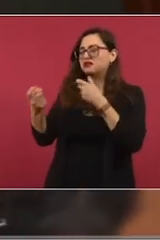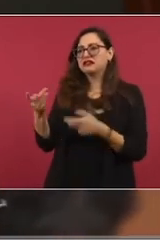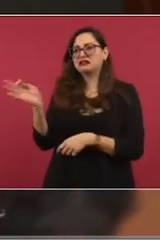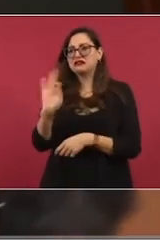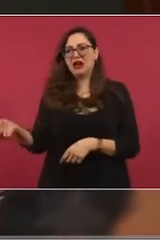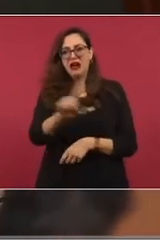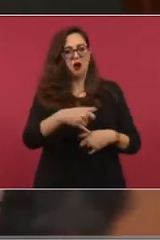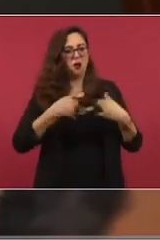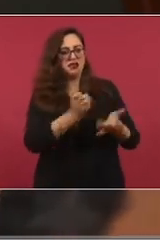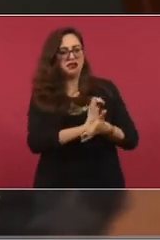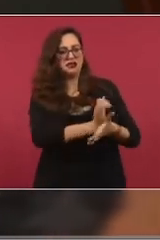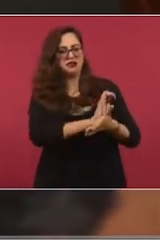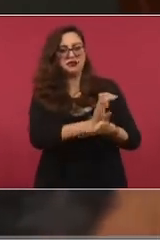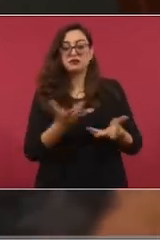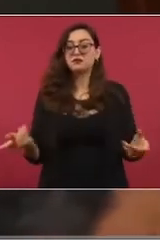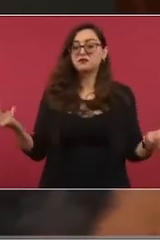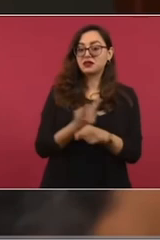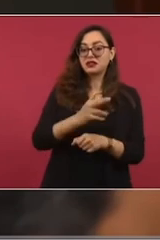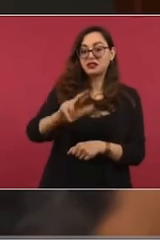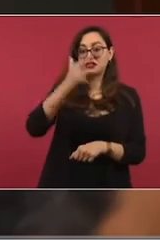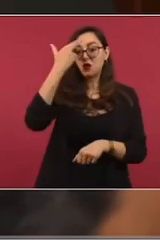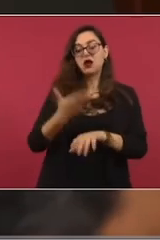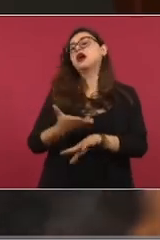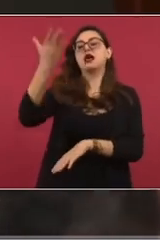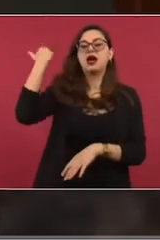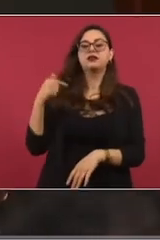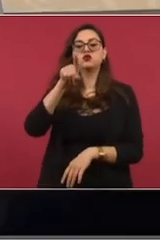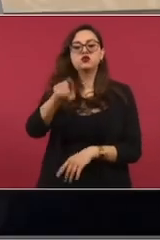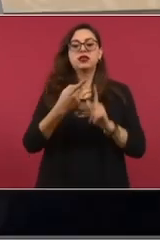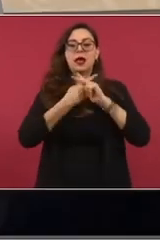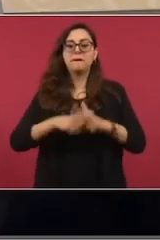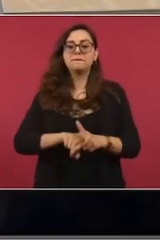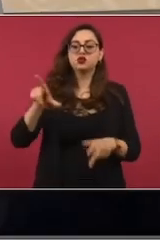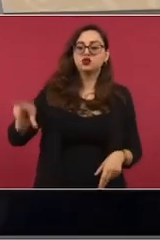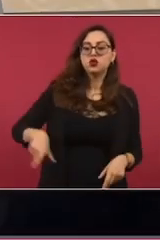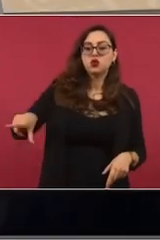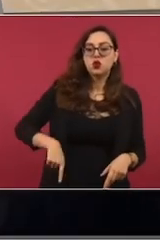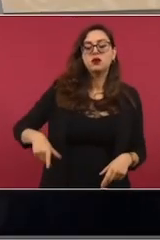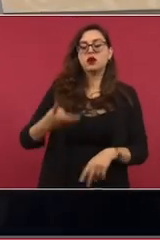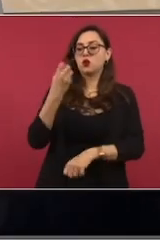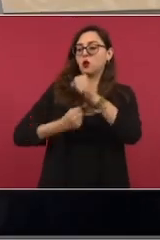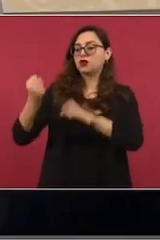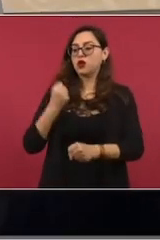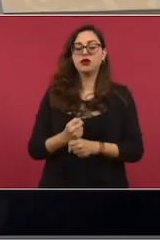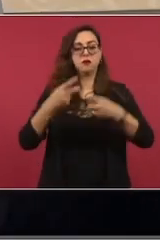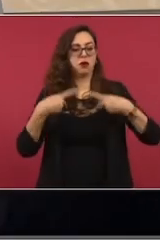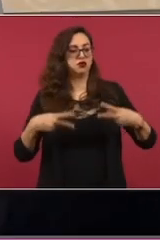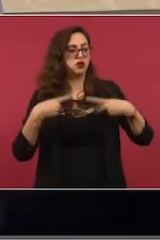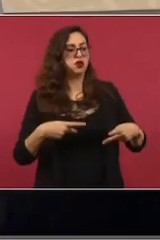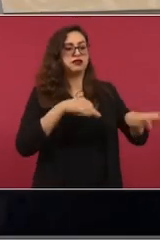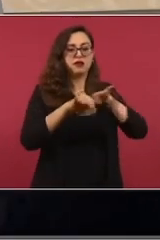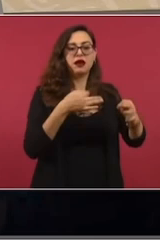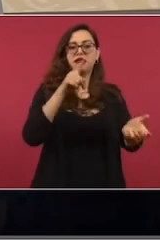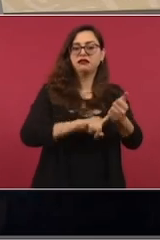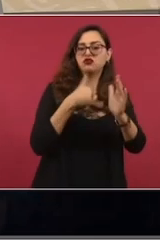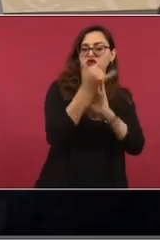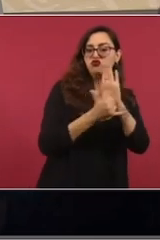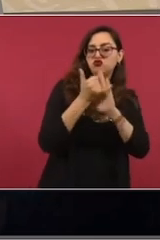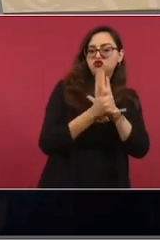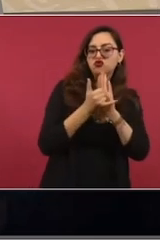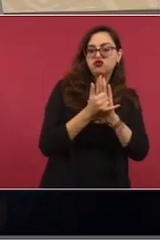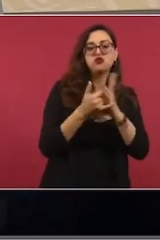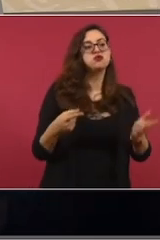a su llegada pues eh No se les permitió la entrada a los youtubers se acuerda entonces pues también se pidió que se les diera acceso incluso